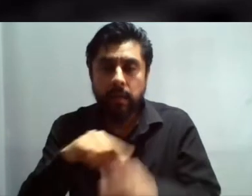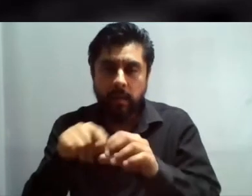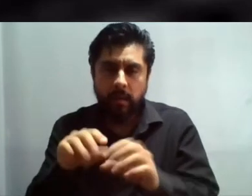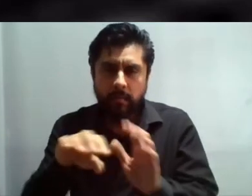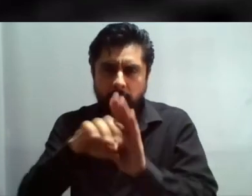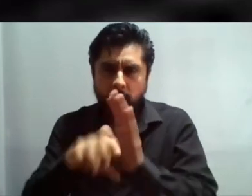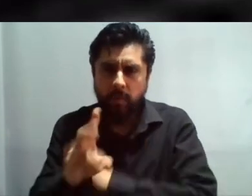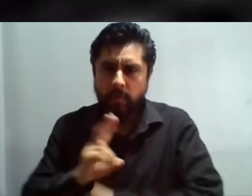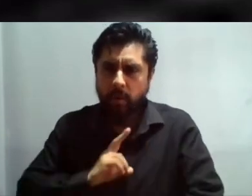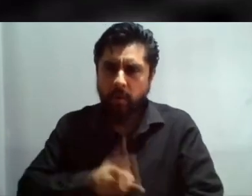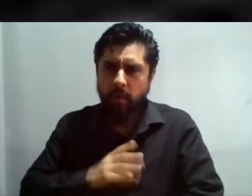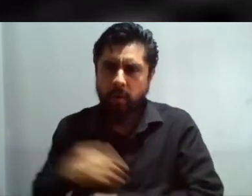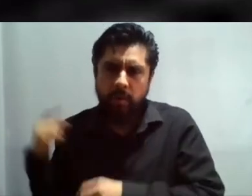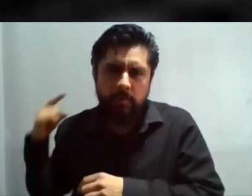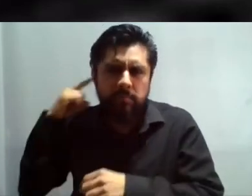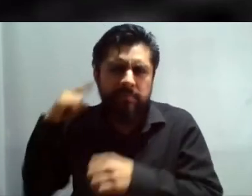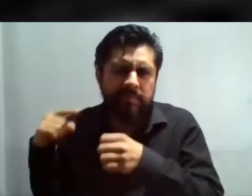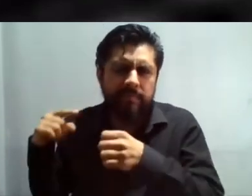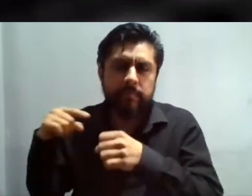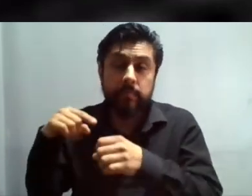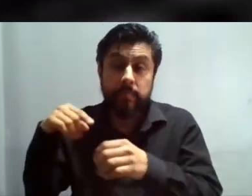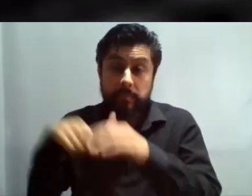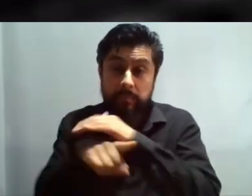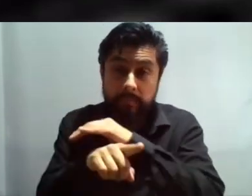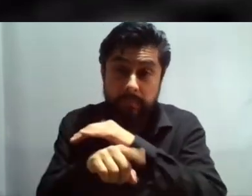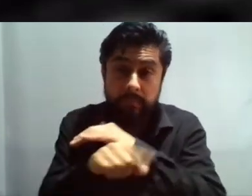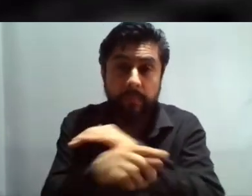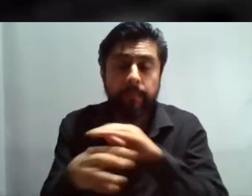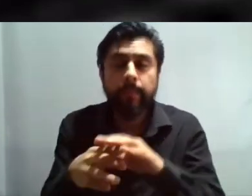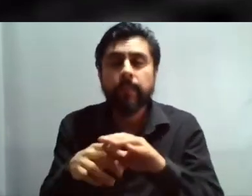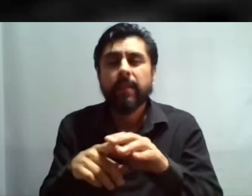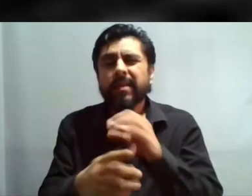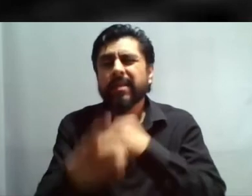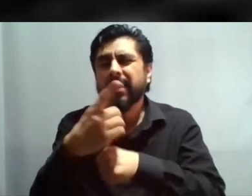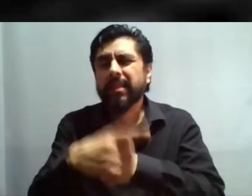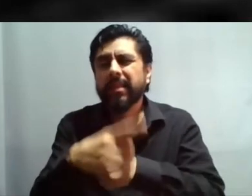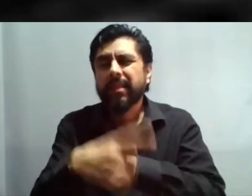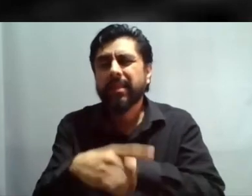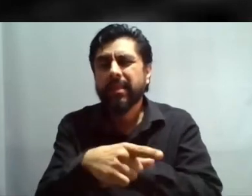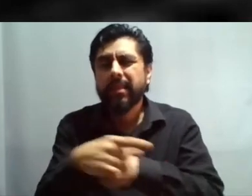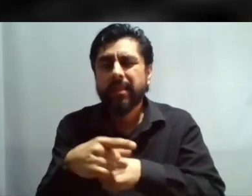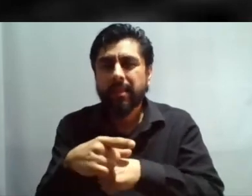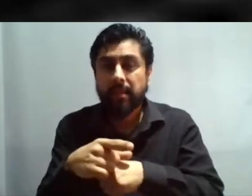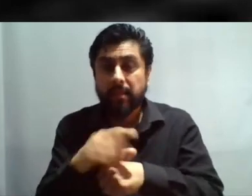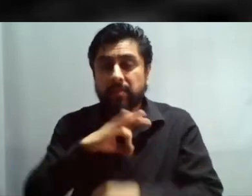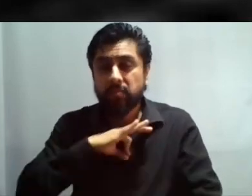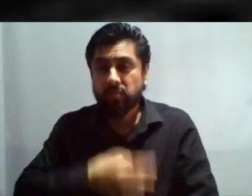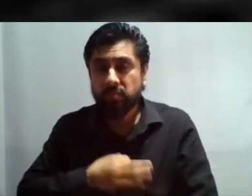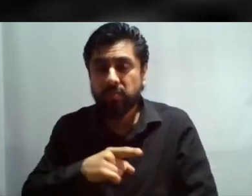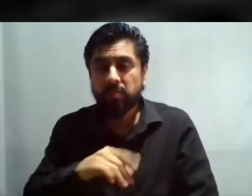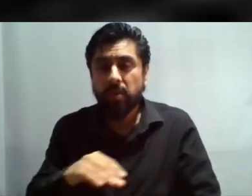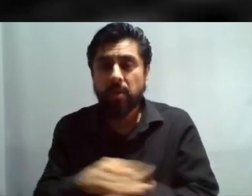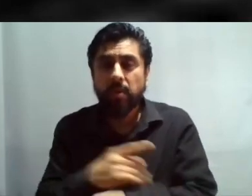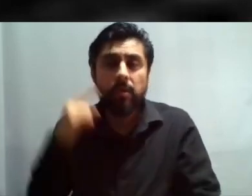tipo hace daño a nuestro cuerpo, lo hace específicamente en esa región. Es decir, estamos cayendo en una pérdida de